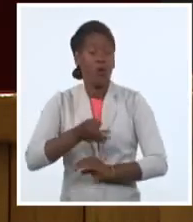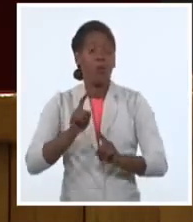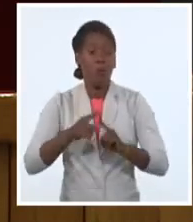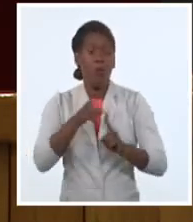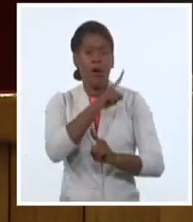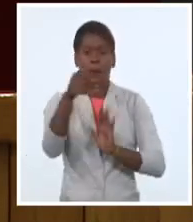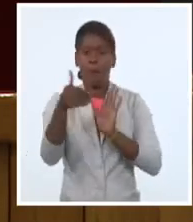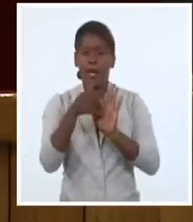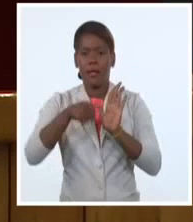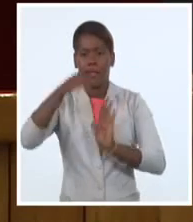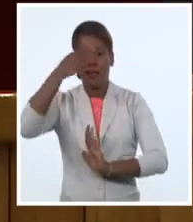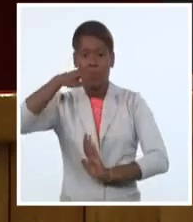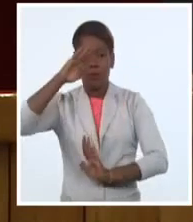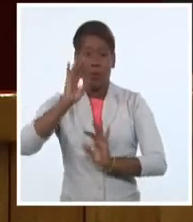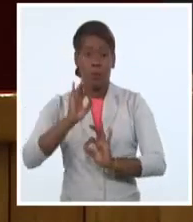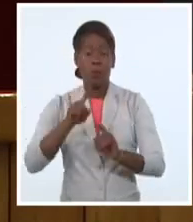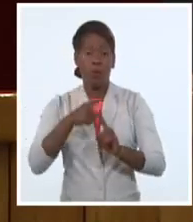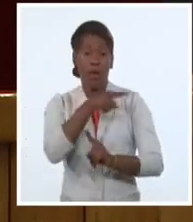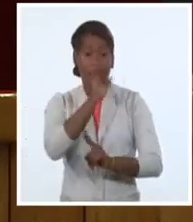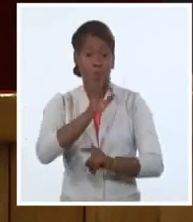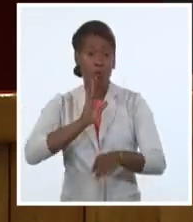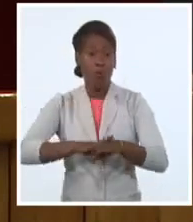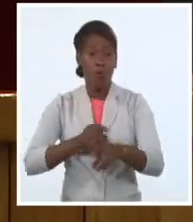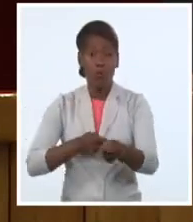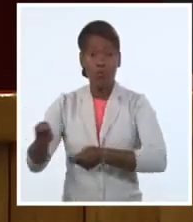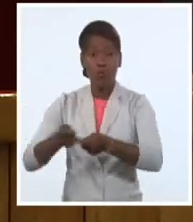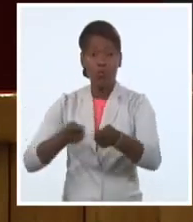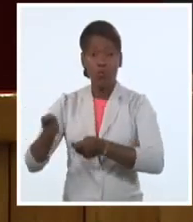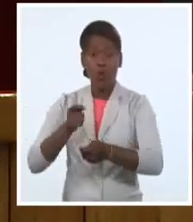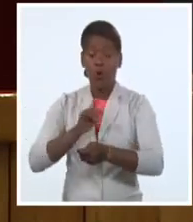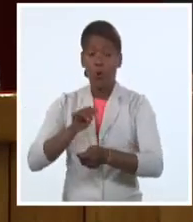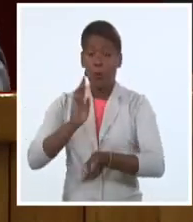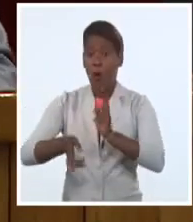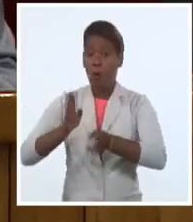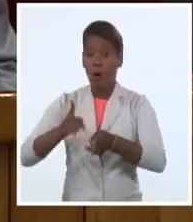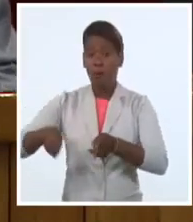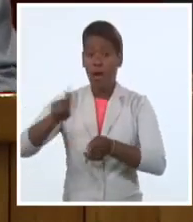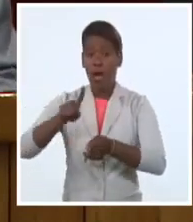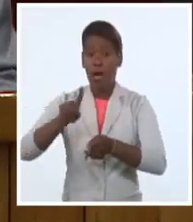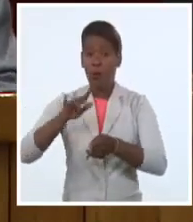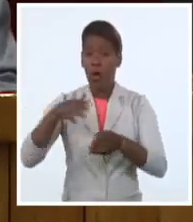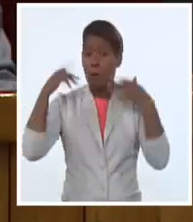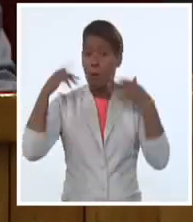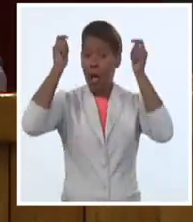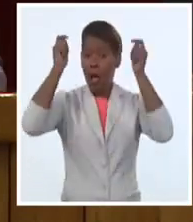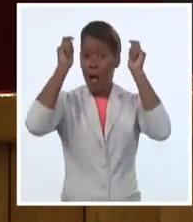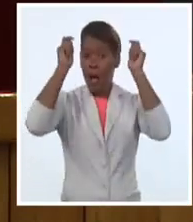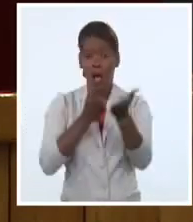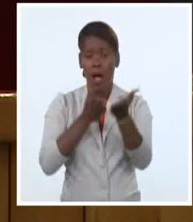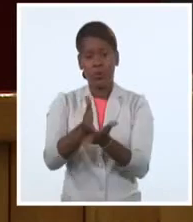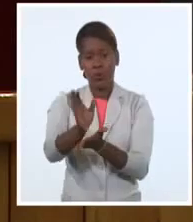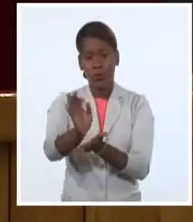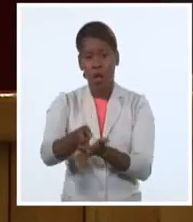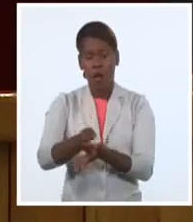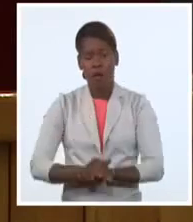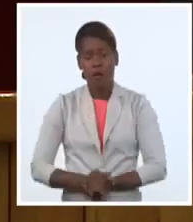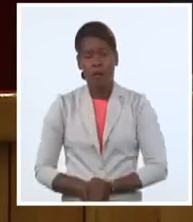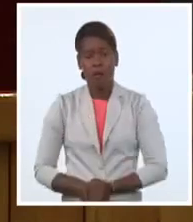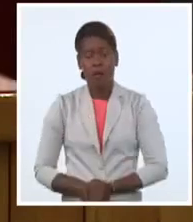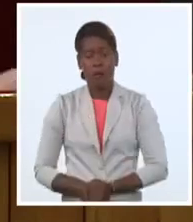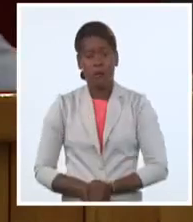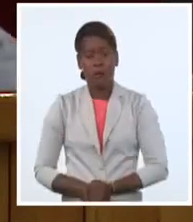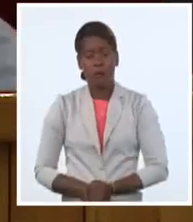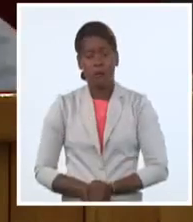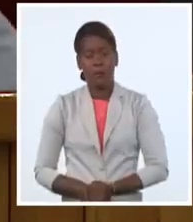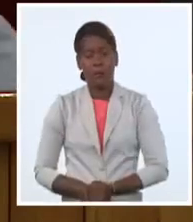civil, manifestaciones políticas y marchas masivas en contra de la legalidad establecida. Con